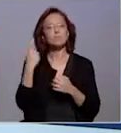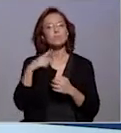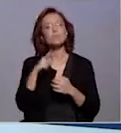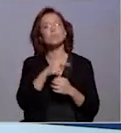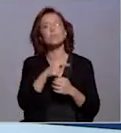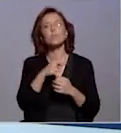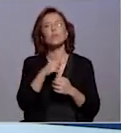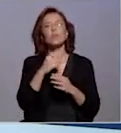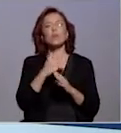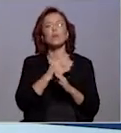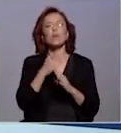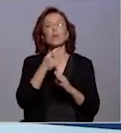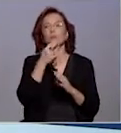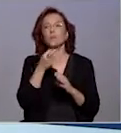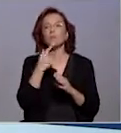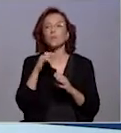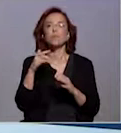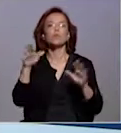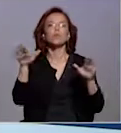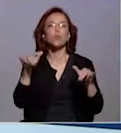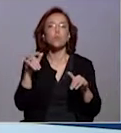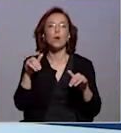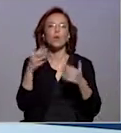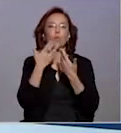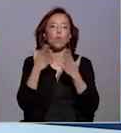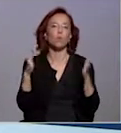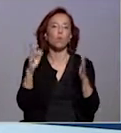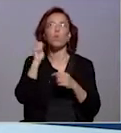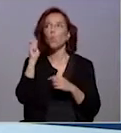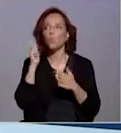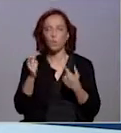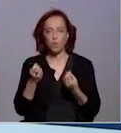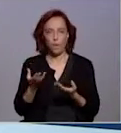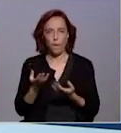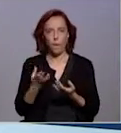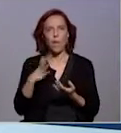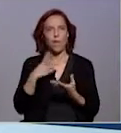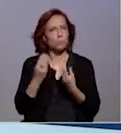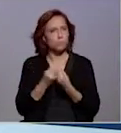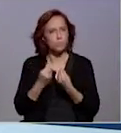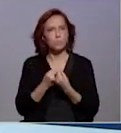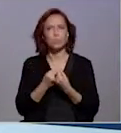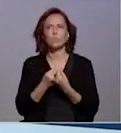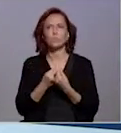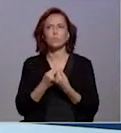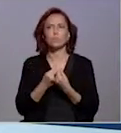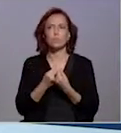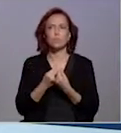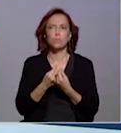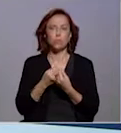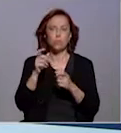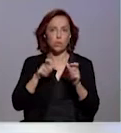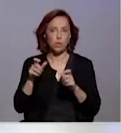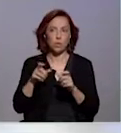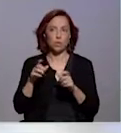por los llamados abiertos o públicos no porque hay una importante oferta de trabajo o de mercado que se mueve